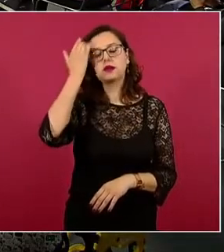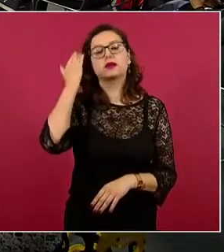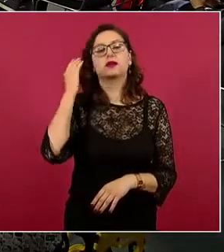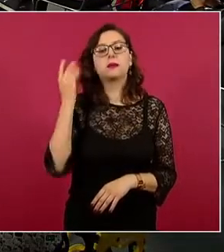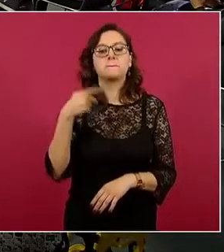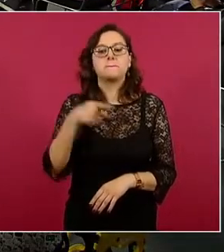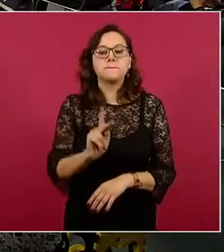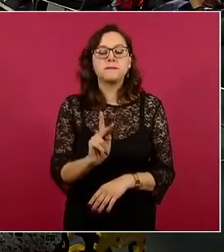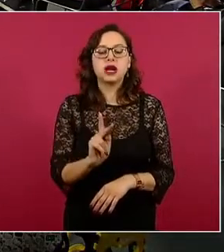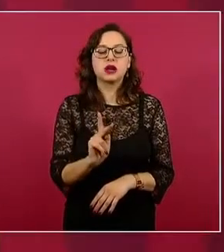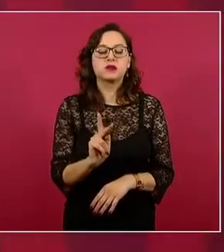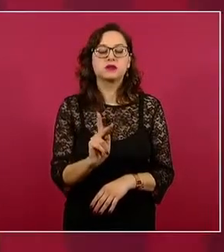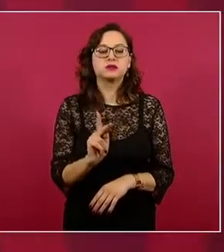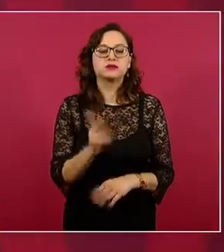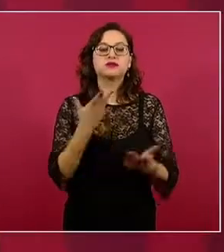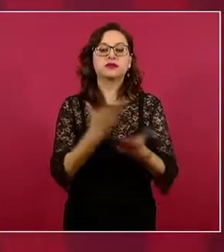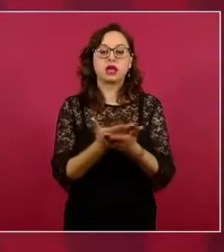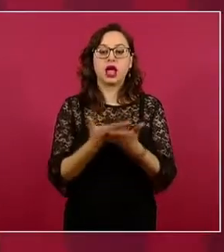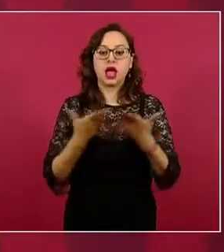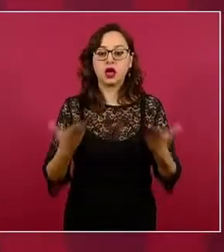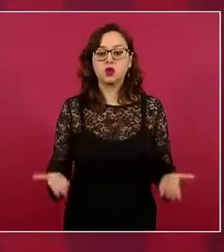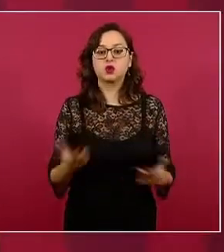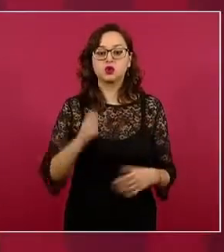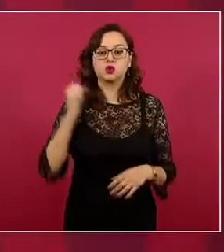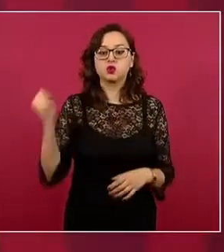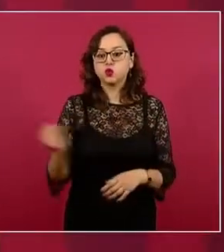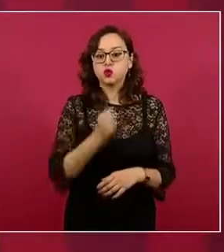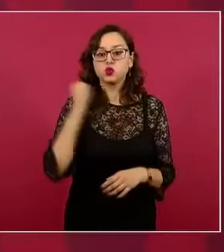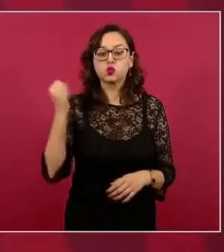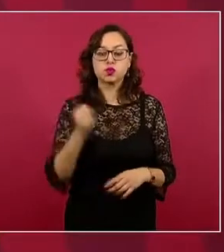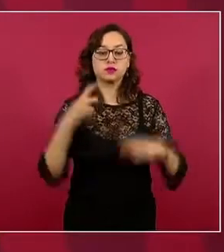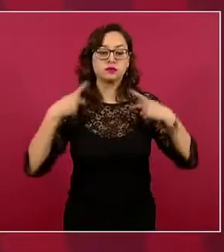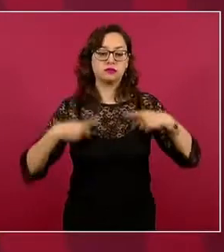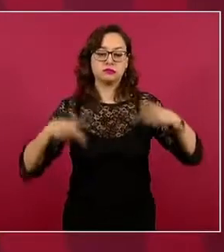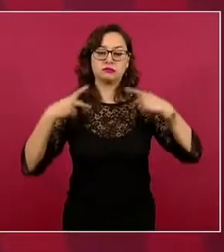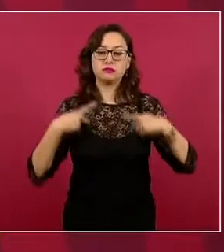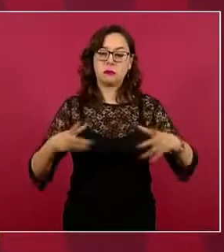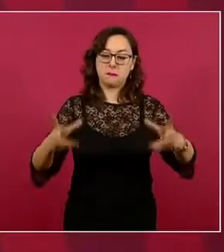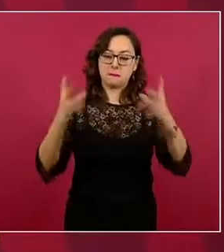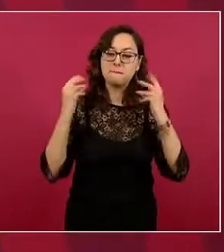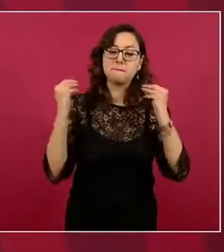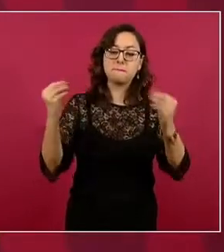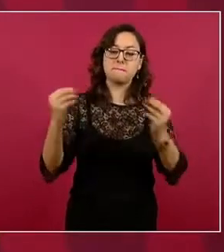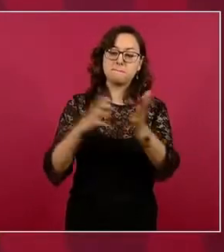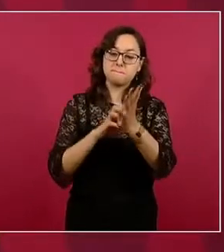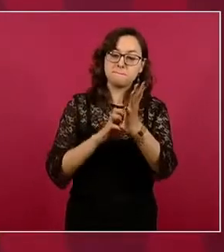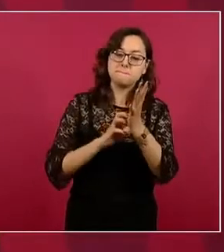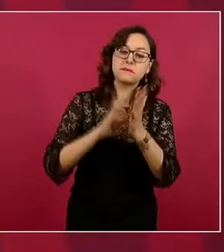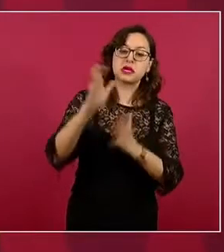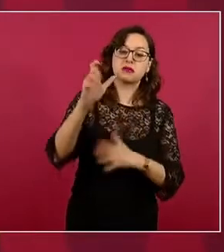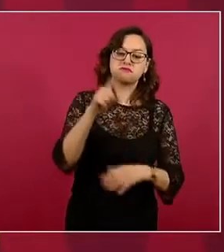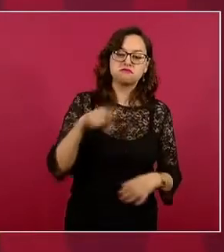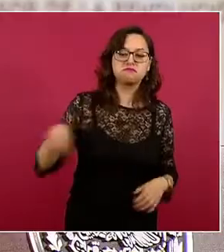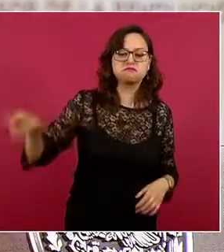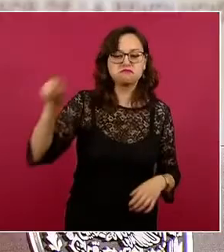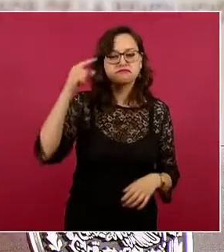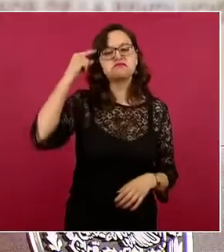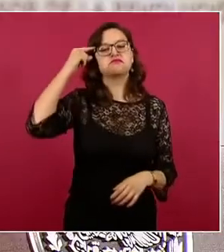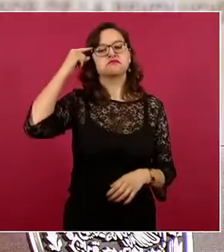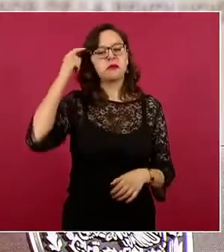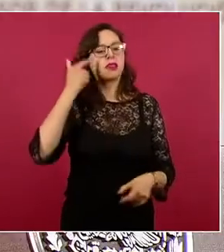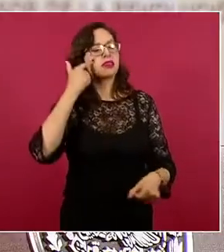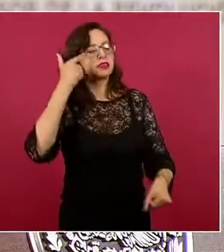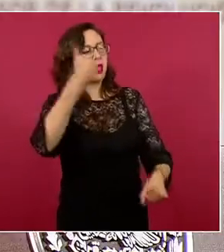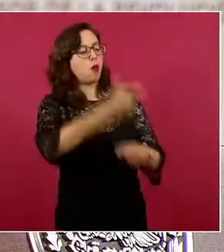afortunadamente hay muchísimas personas, millones de mexicanos conscientes, y nos están dando